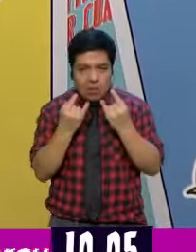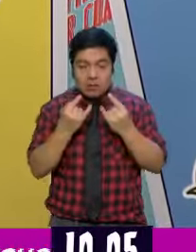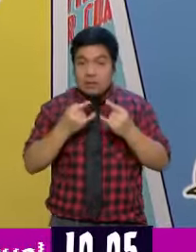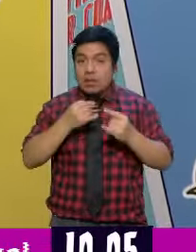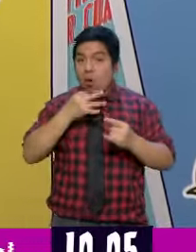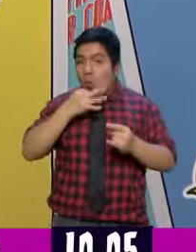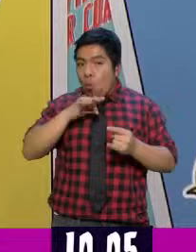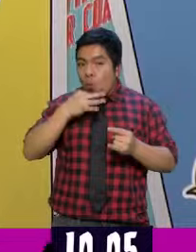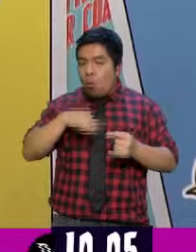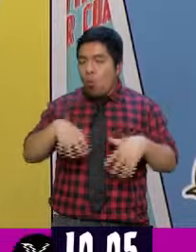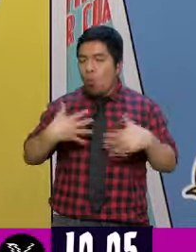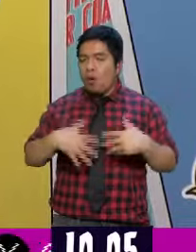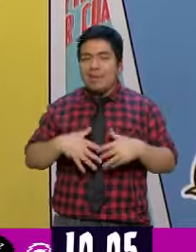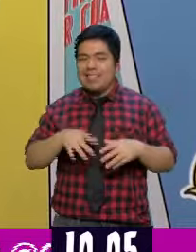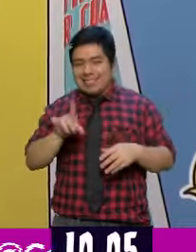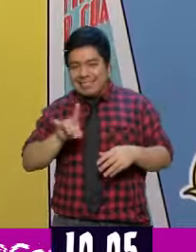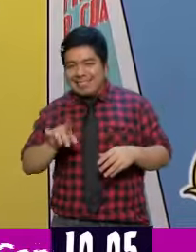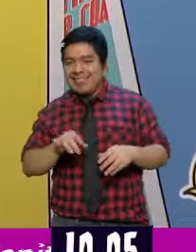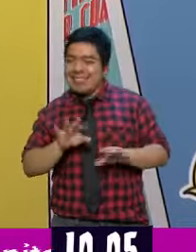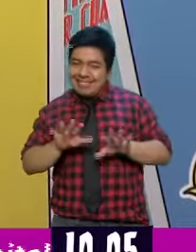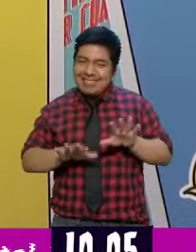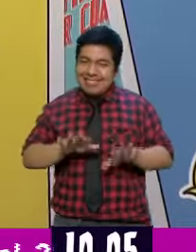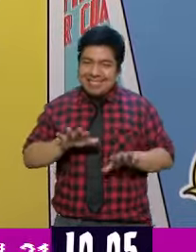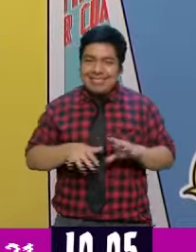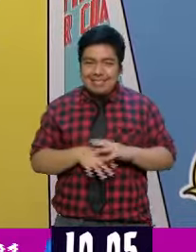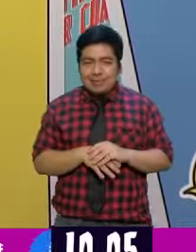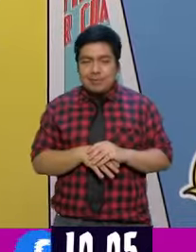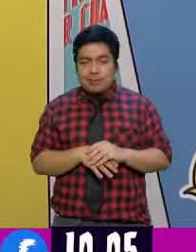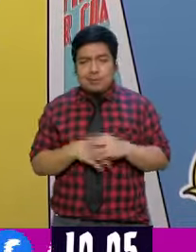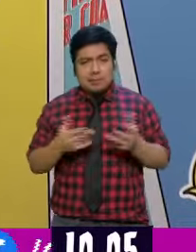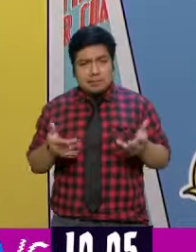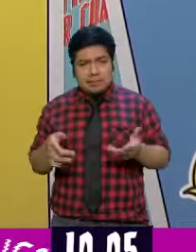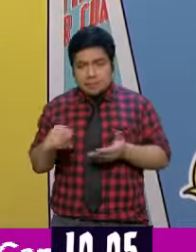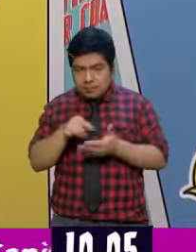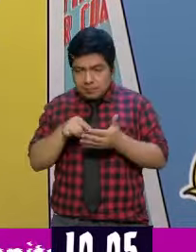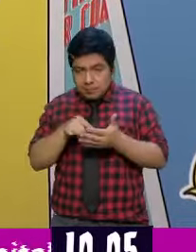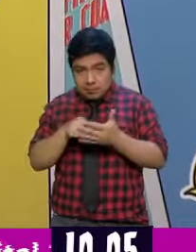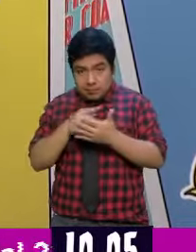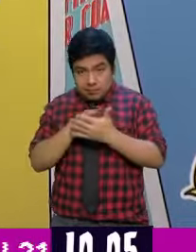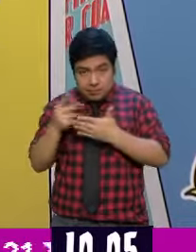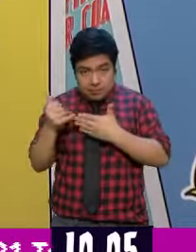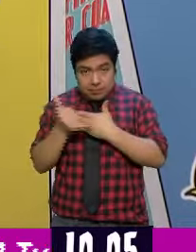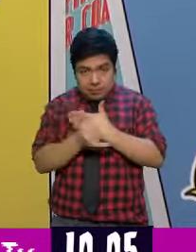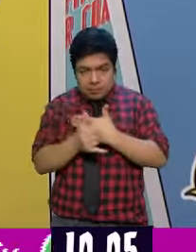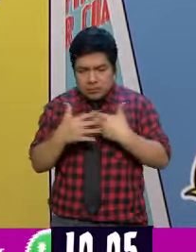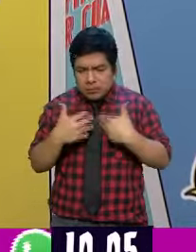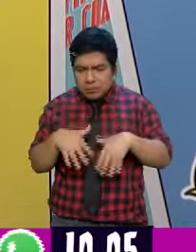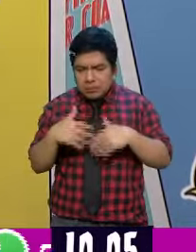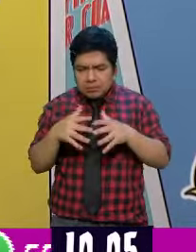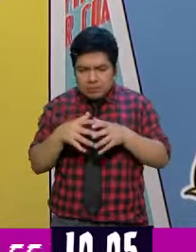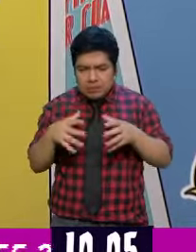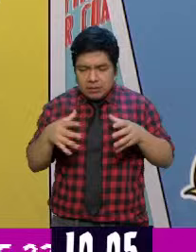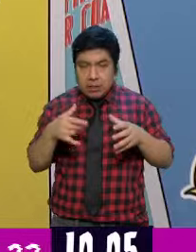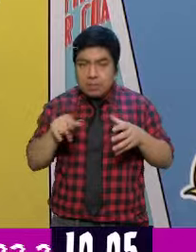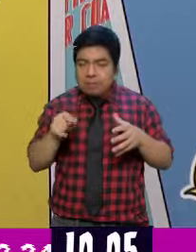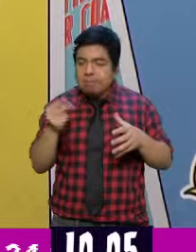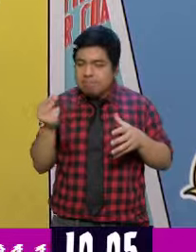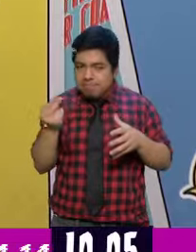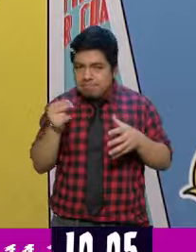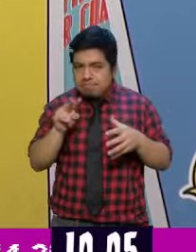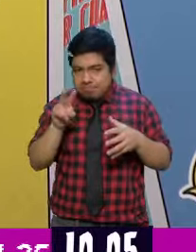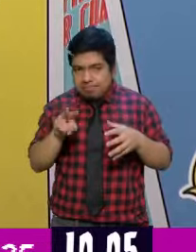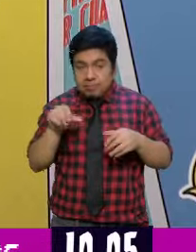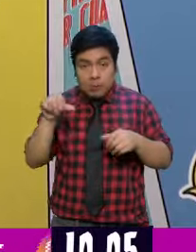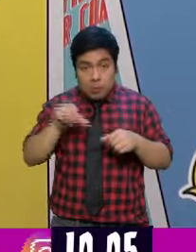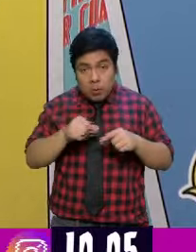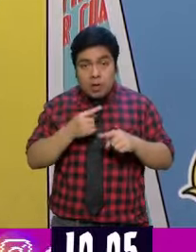que se arman de leche mexicana. Seguramente. O sea, es un proyecto súper ambicioso, pero muy necesario. Fíjese, hoy